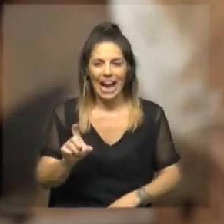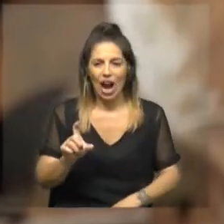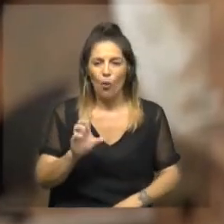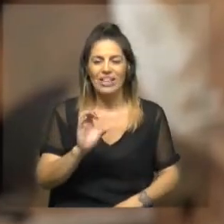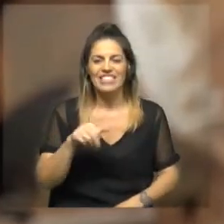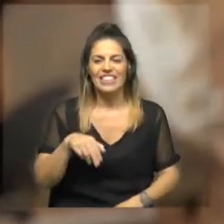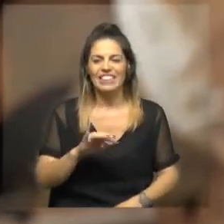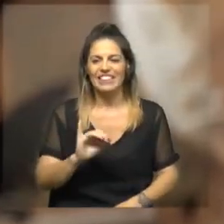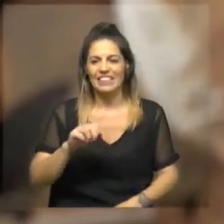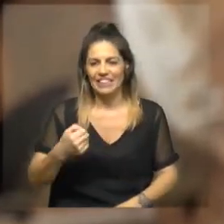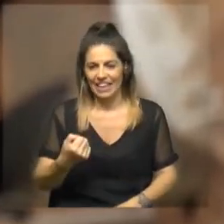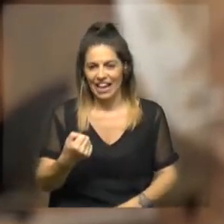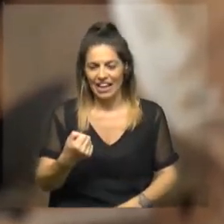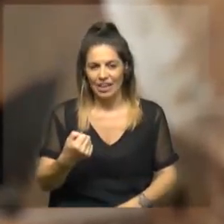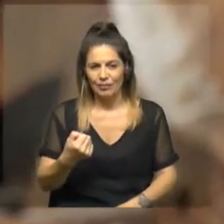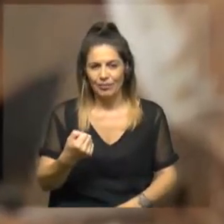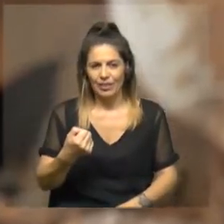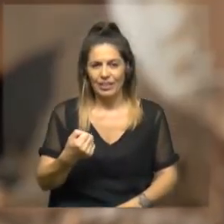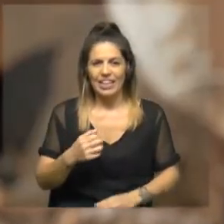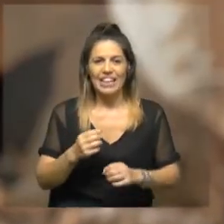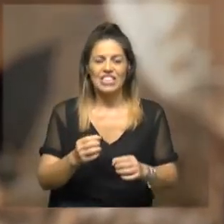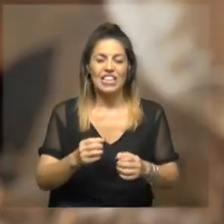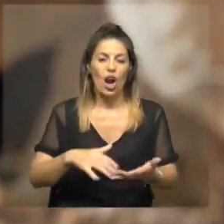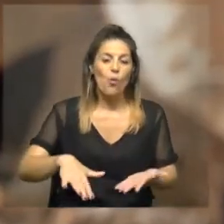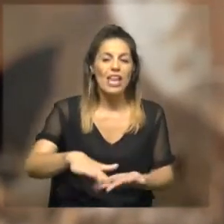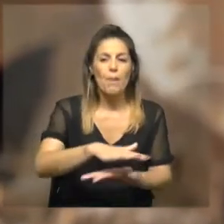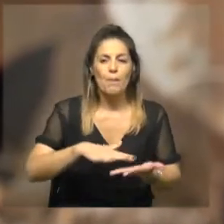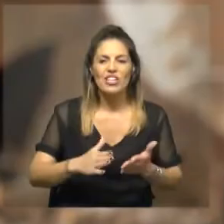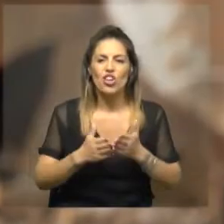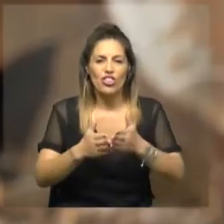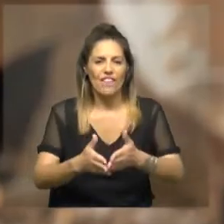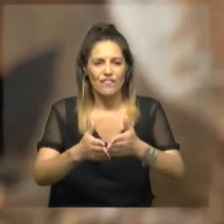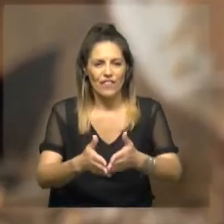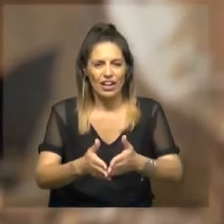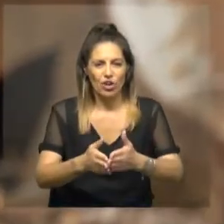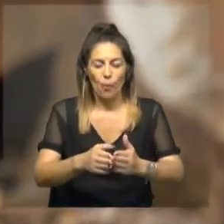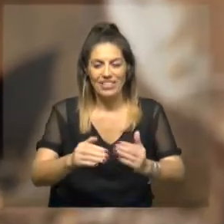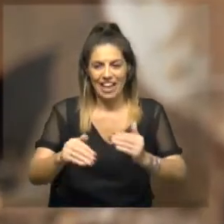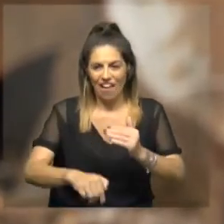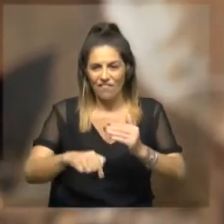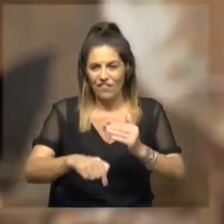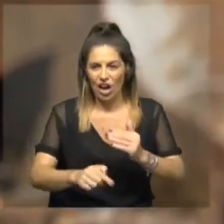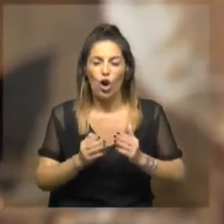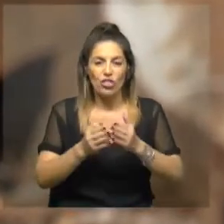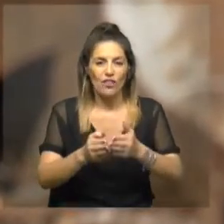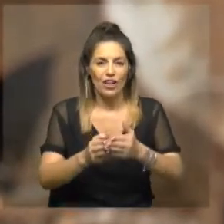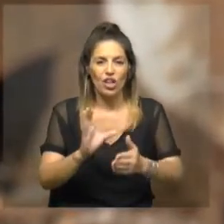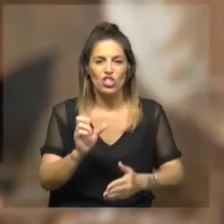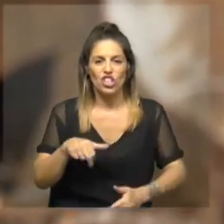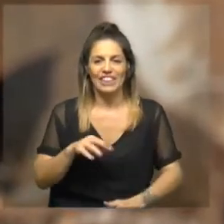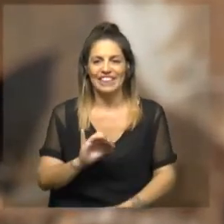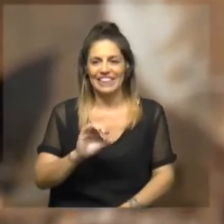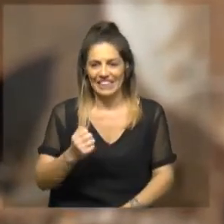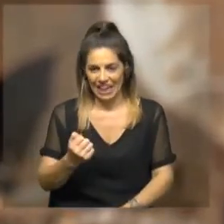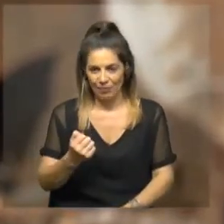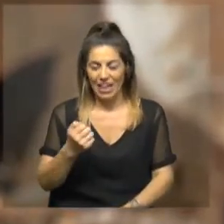centina, que el agua de centina es un hidrocarburo que llega a un espacio del barco, que es el espacio más abajo del barco, que se llama centina, y allí llegan los